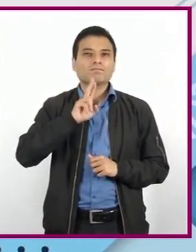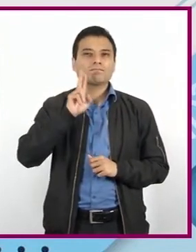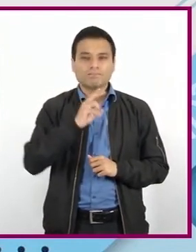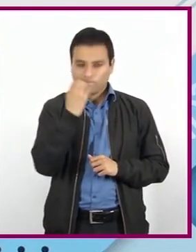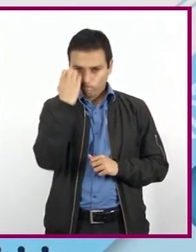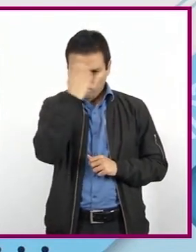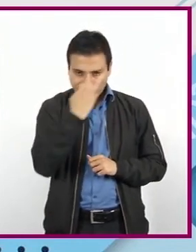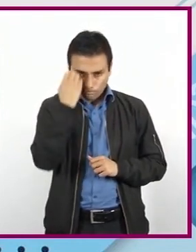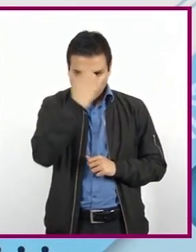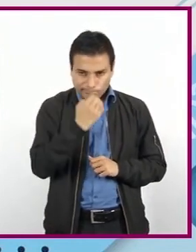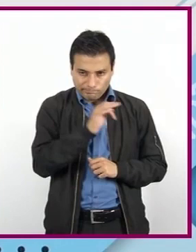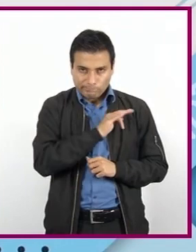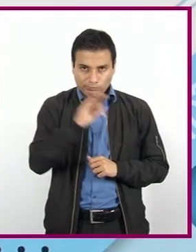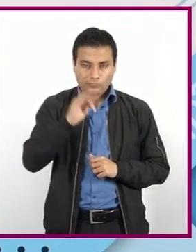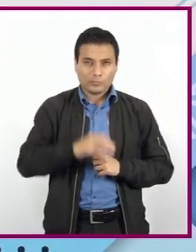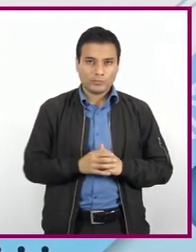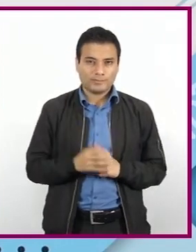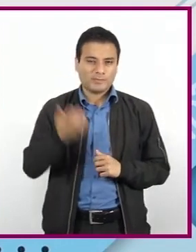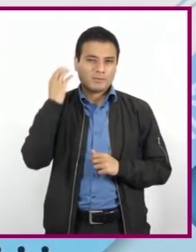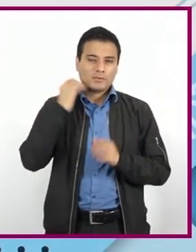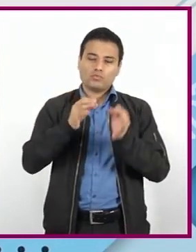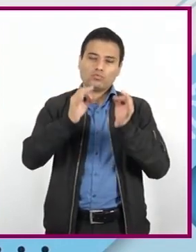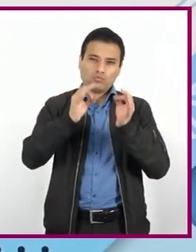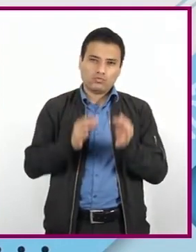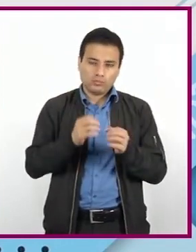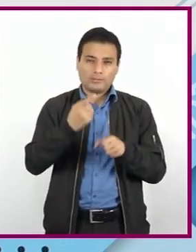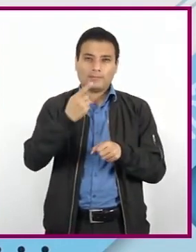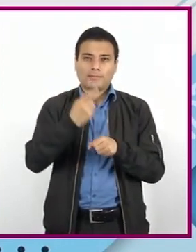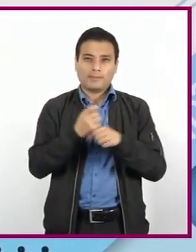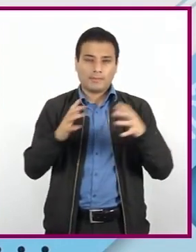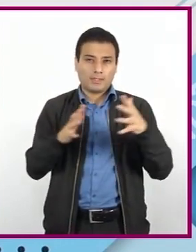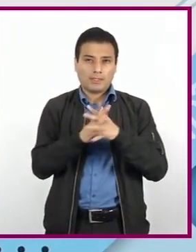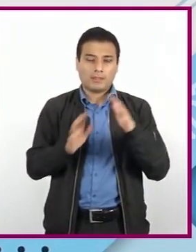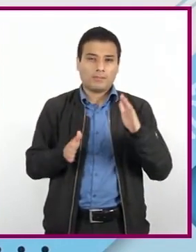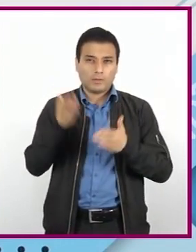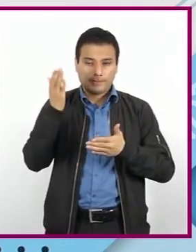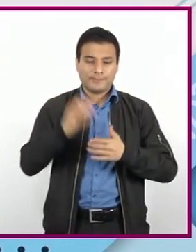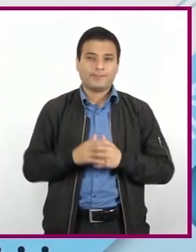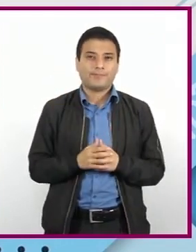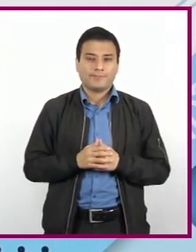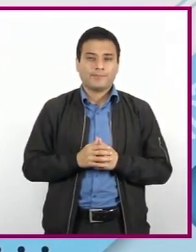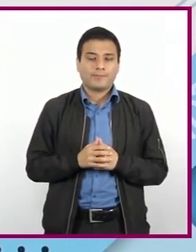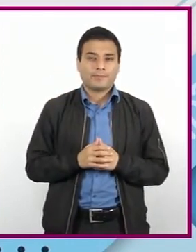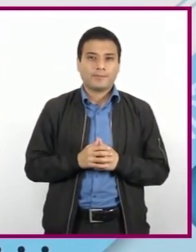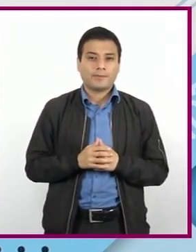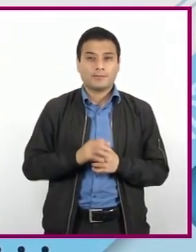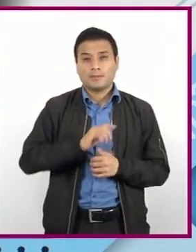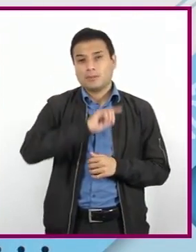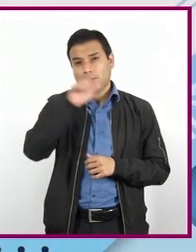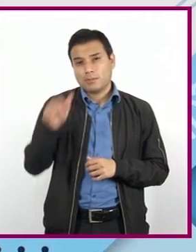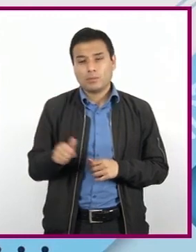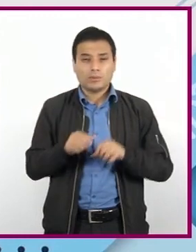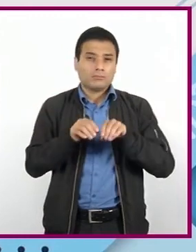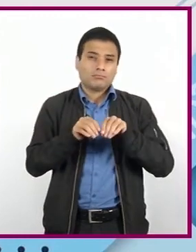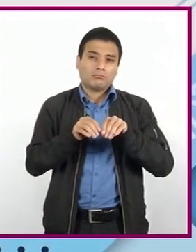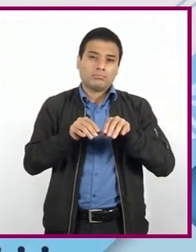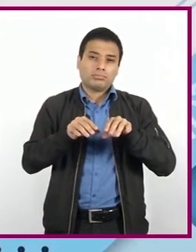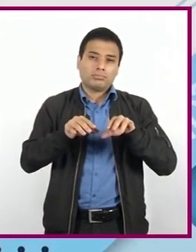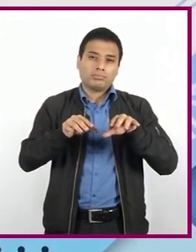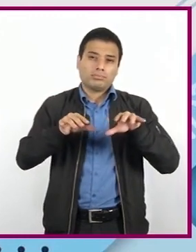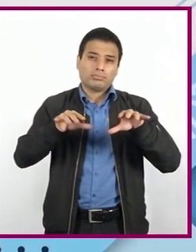las botas durante la Primera Guerra Mundial. Sin embargo, su uso se extendió al terreno